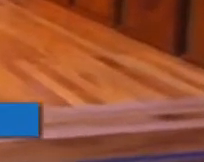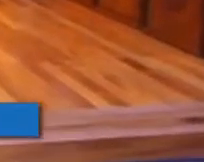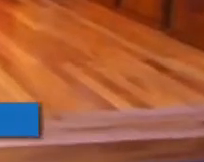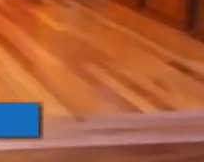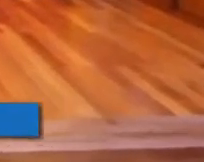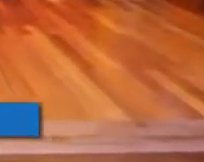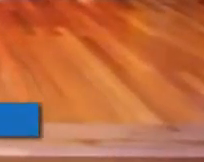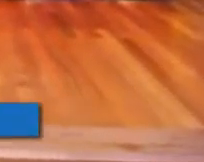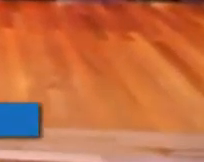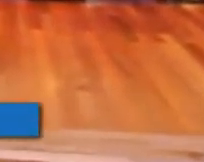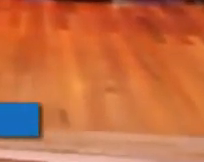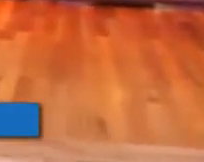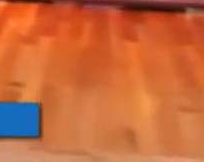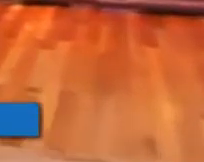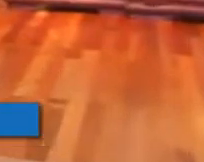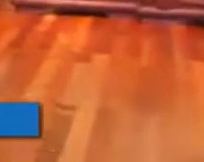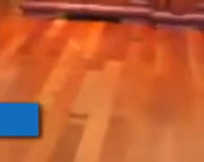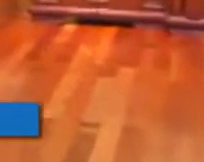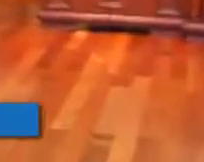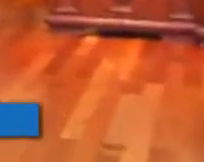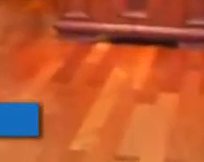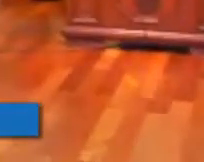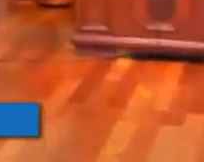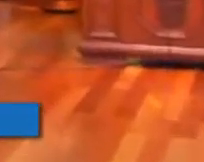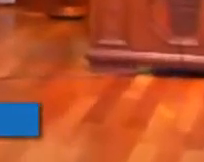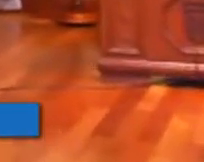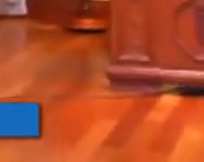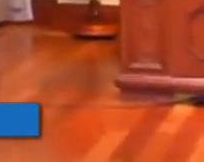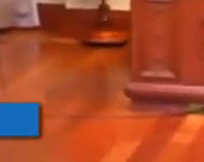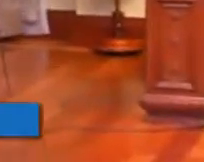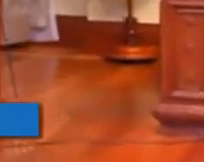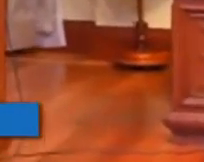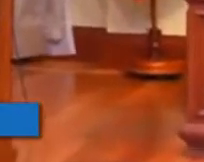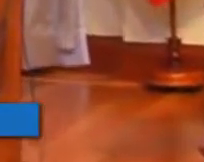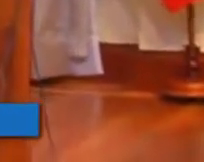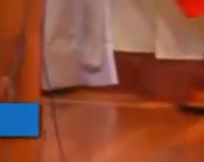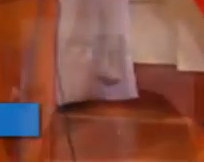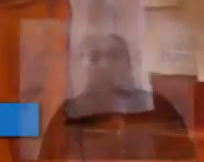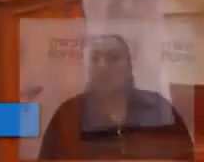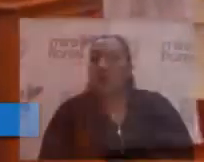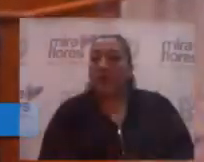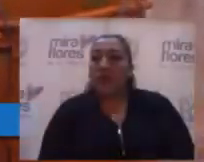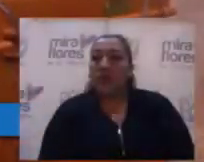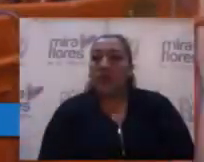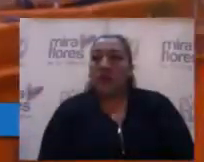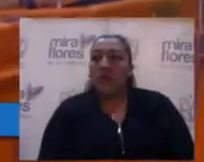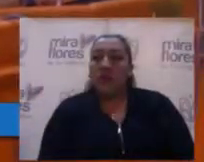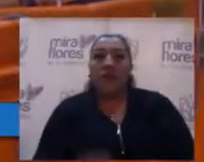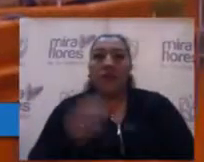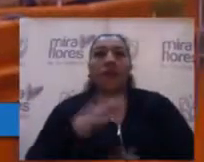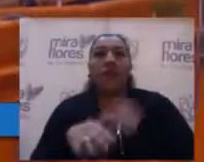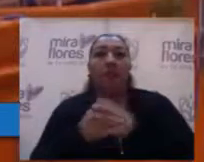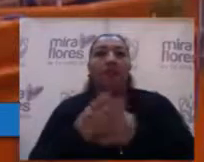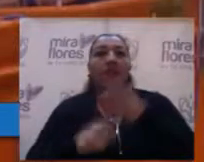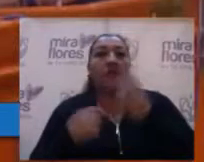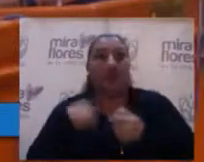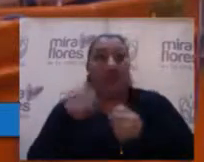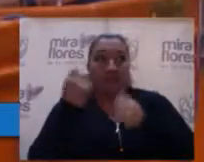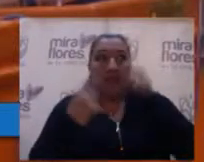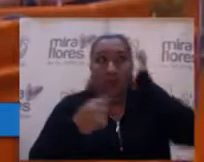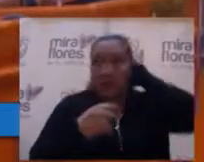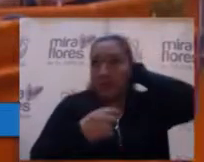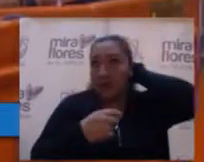unos pequeños contenedores en locales de la municipalidad. Hemos solicitado que después puedan ser de repente puestos en tiendas, pero creemos que va a ser